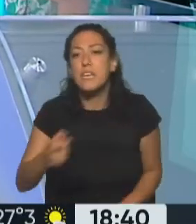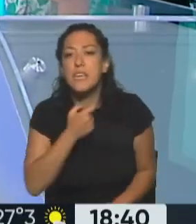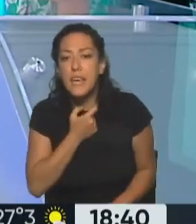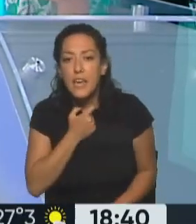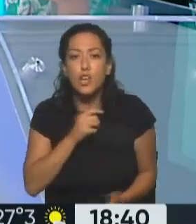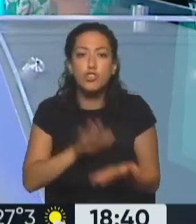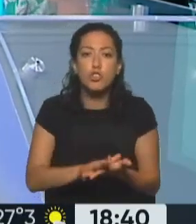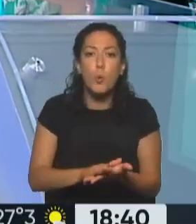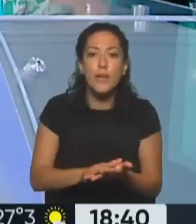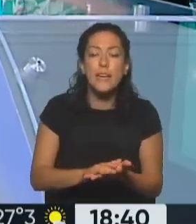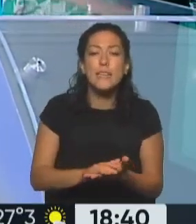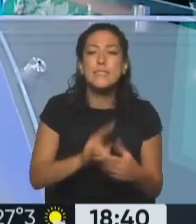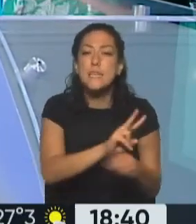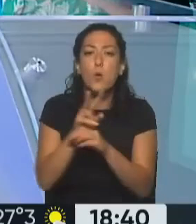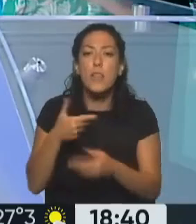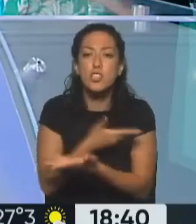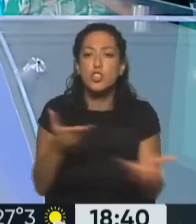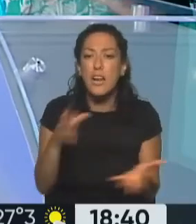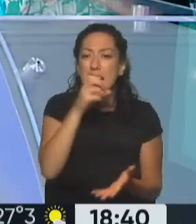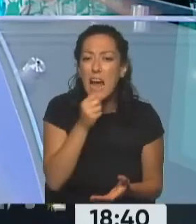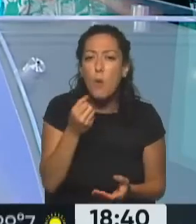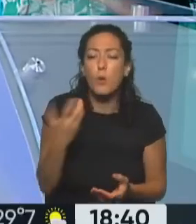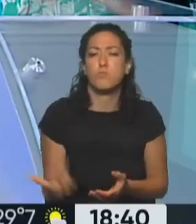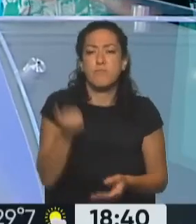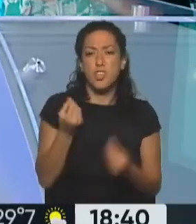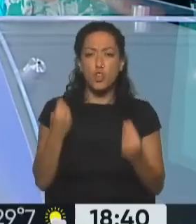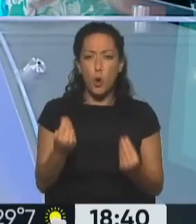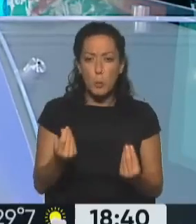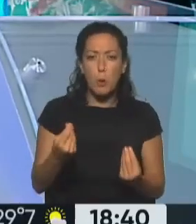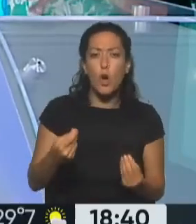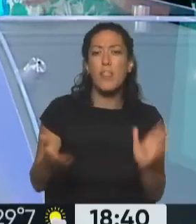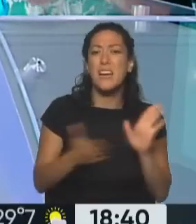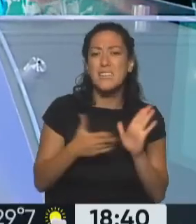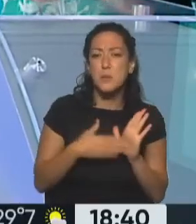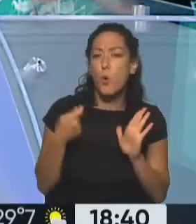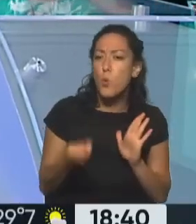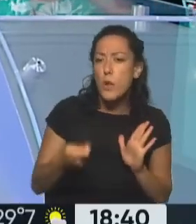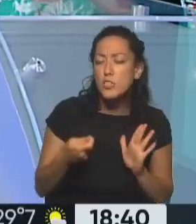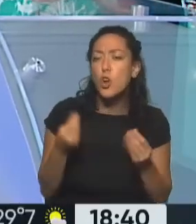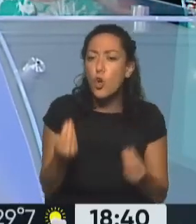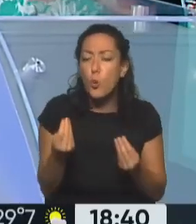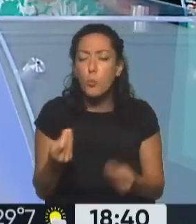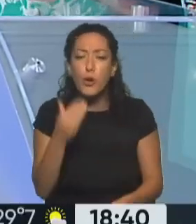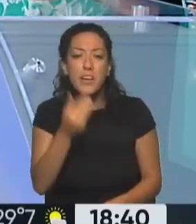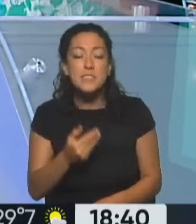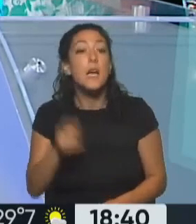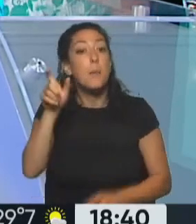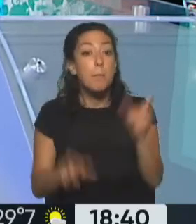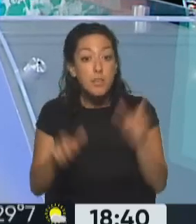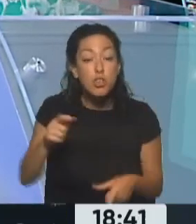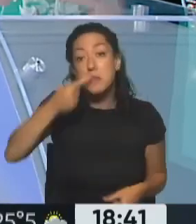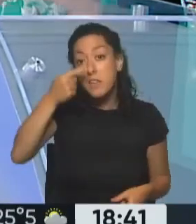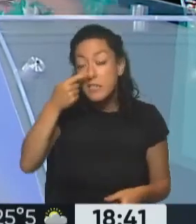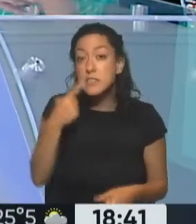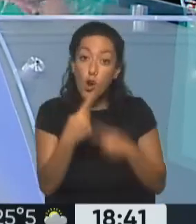el espacio digital diseñado para jubilados y pensionados, pueden realizar sus operaciones habituales de forma rápida y sencilla, sin